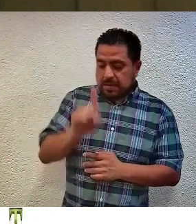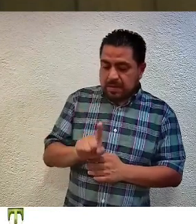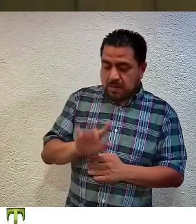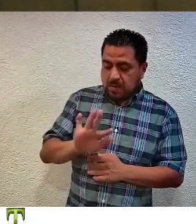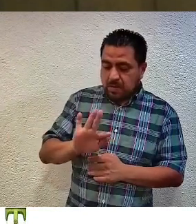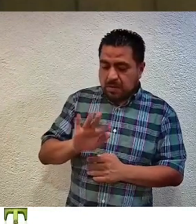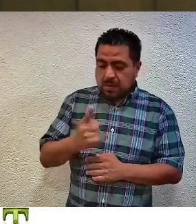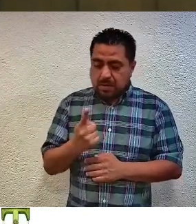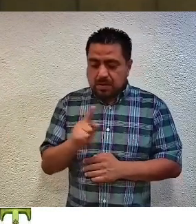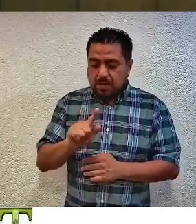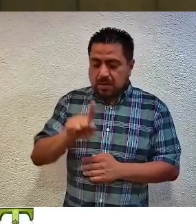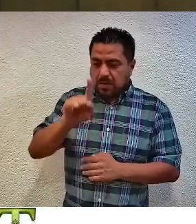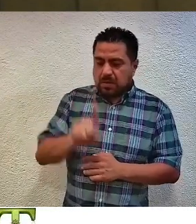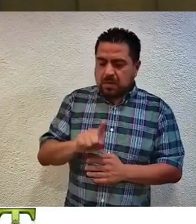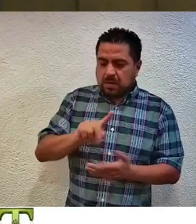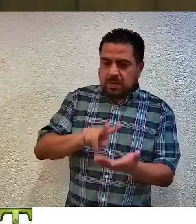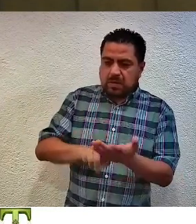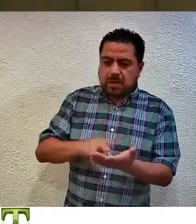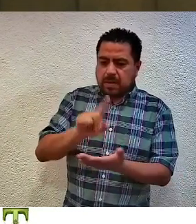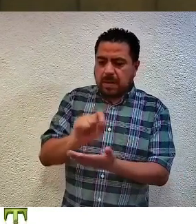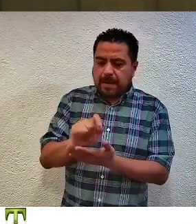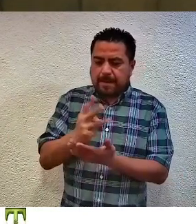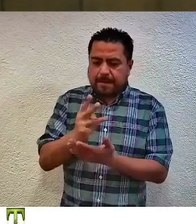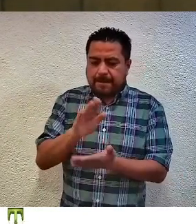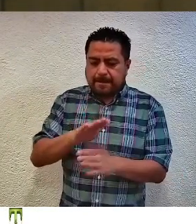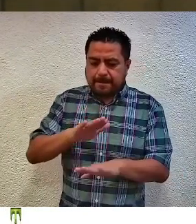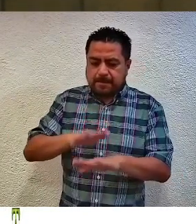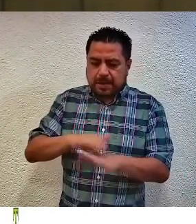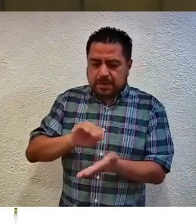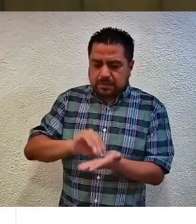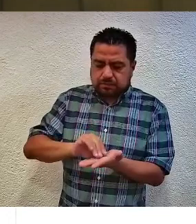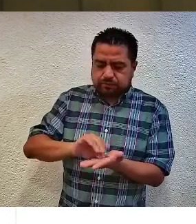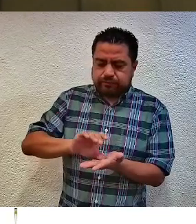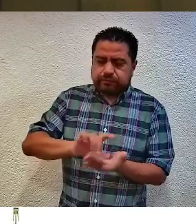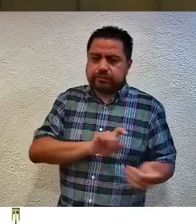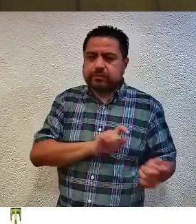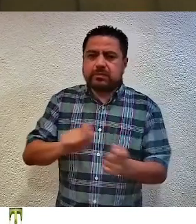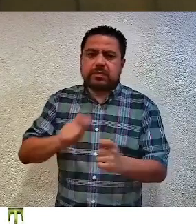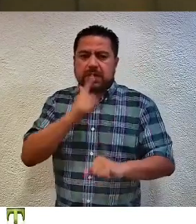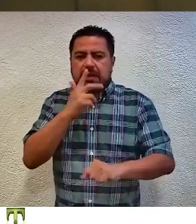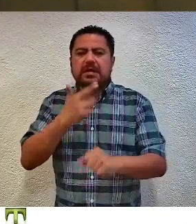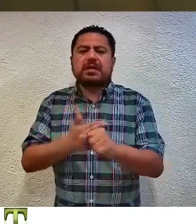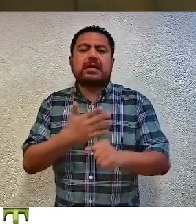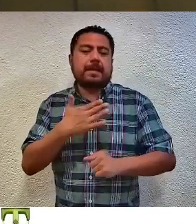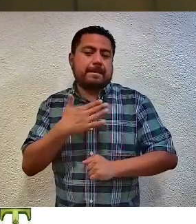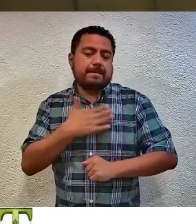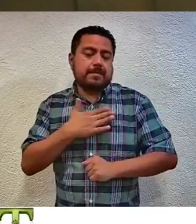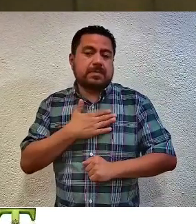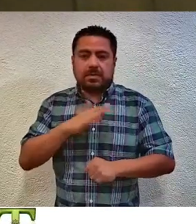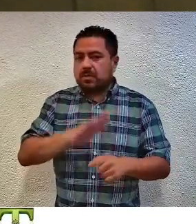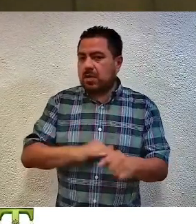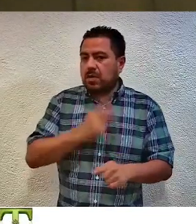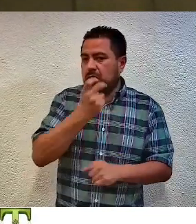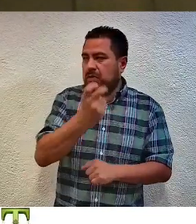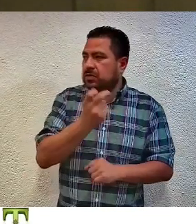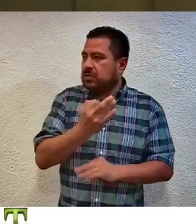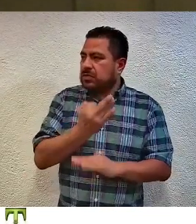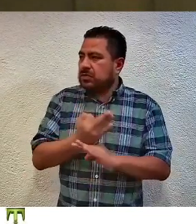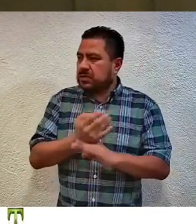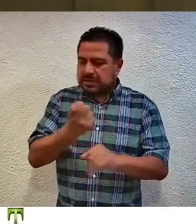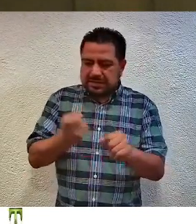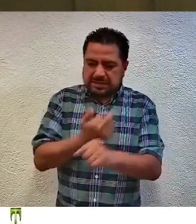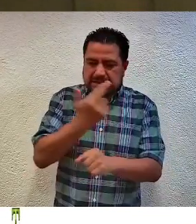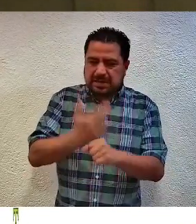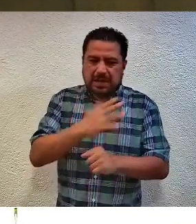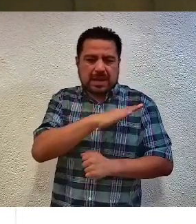41, diagonal 2023 y acumulado, el cual fue turnado a la ponencia a mi cargo. Por lo tanto, le solicito al secretario